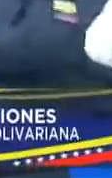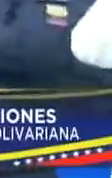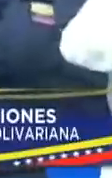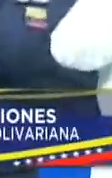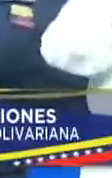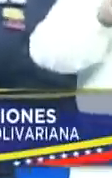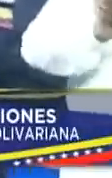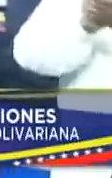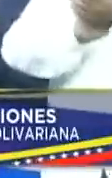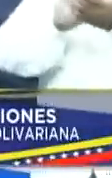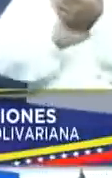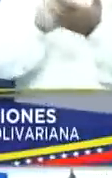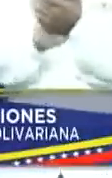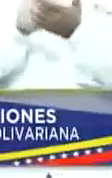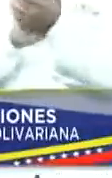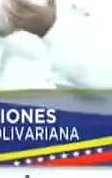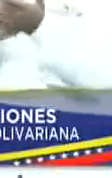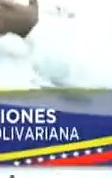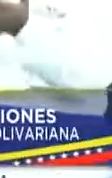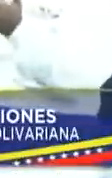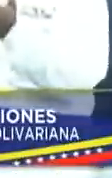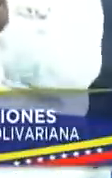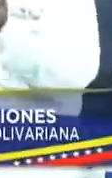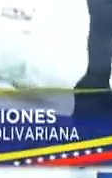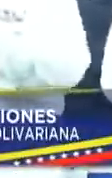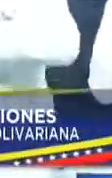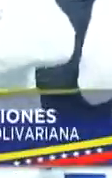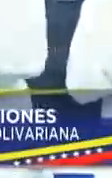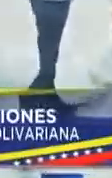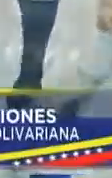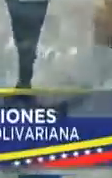2, 2023, y policía comunal,